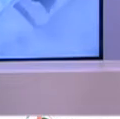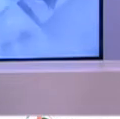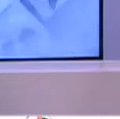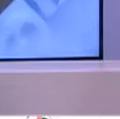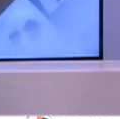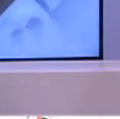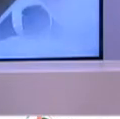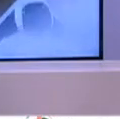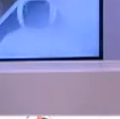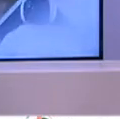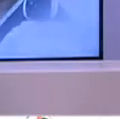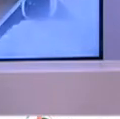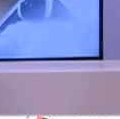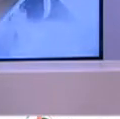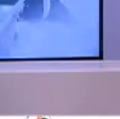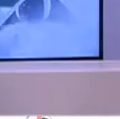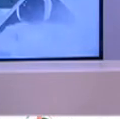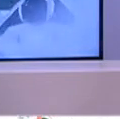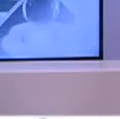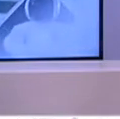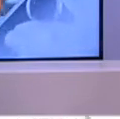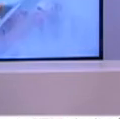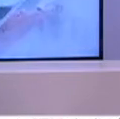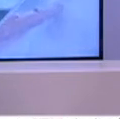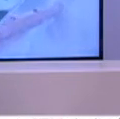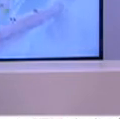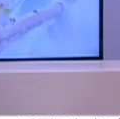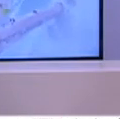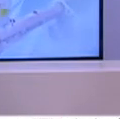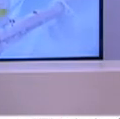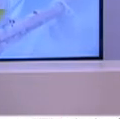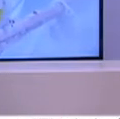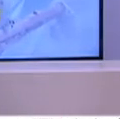le pone precisamente la careta en nombre de Darwin.